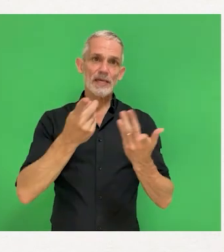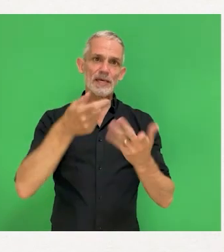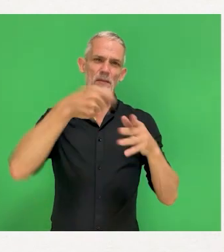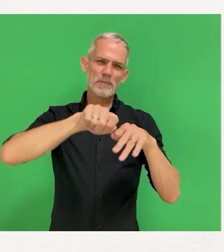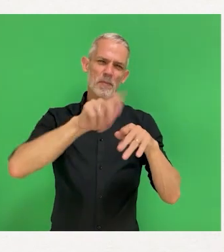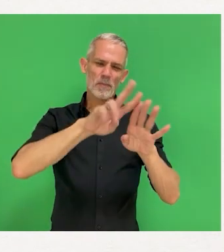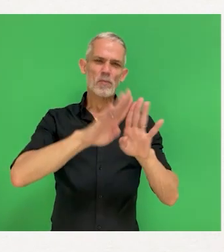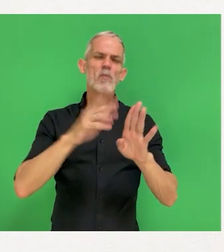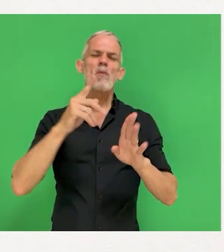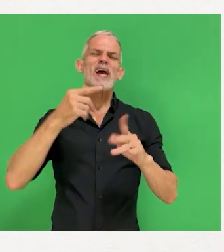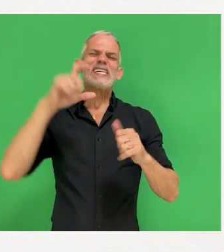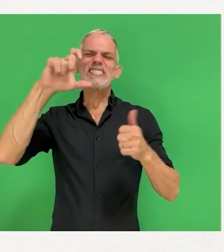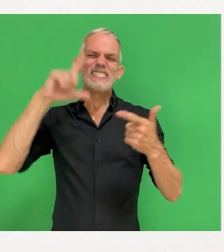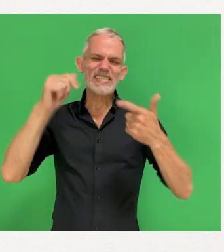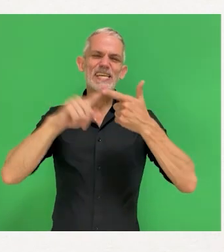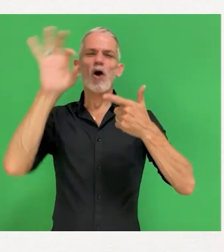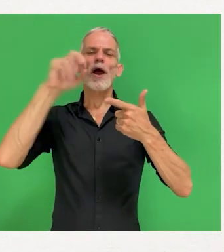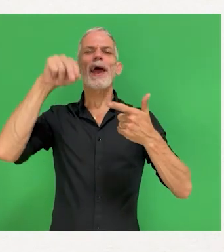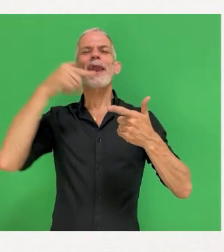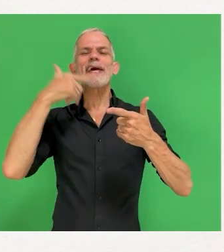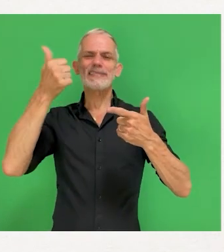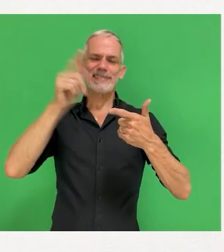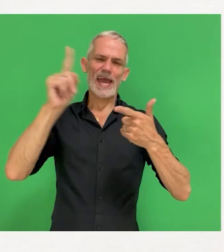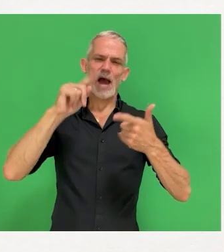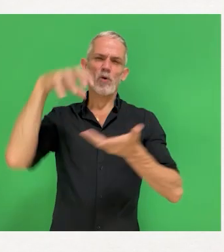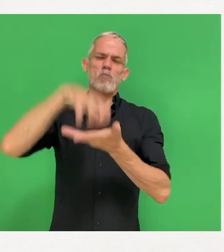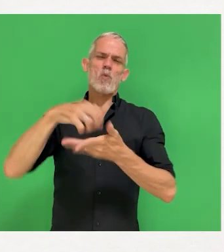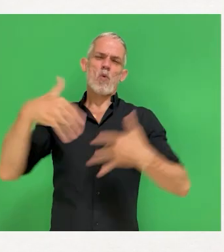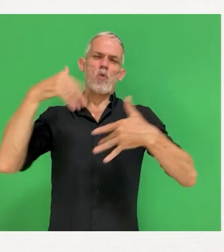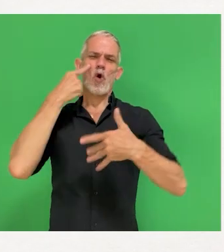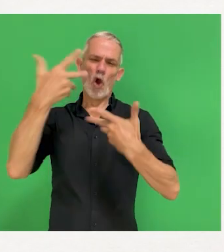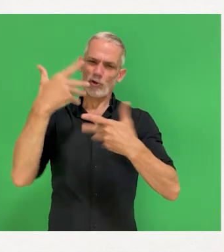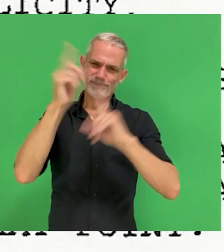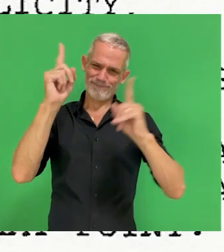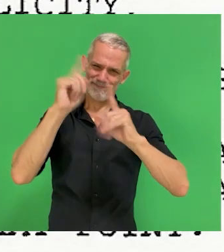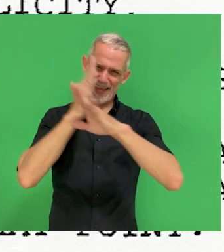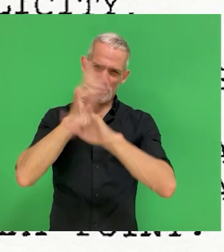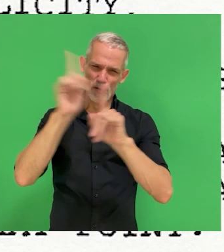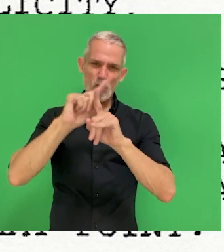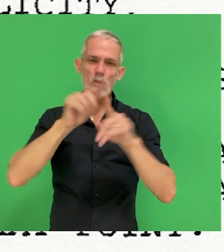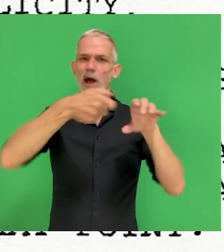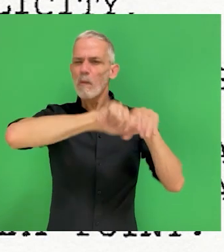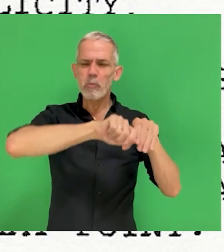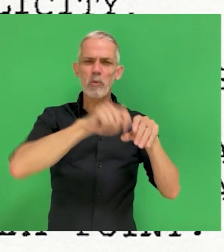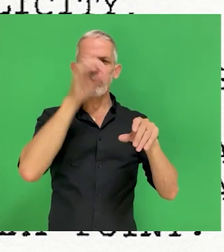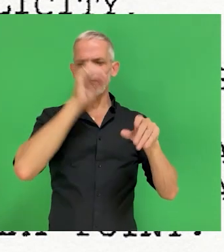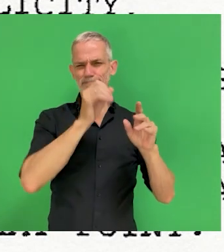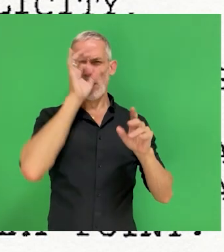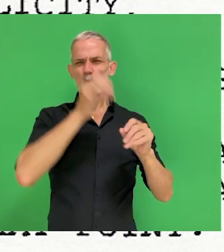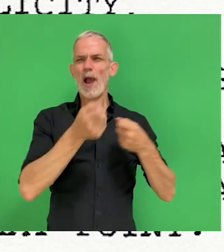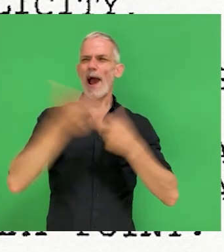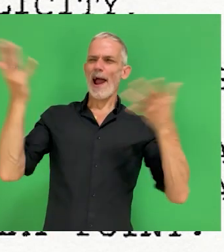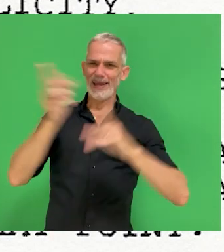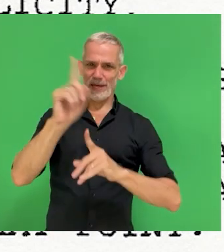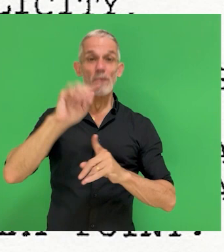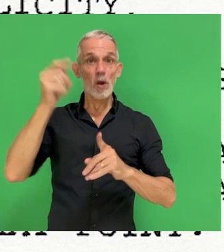supuesto, no los de la CIA o la NSA, no las agencias de inteligencia, porque esos no los desclasifican nunca, pero un montón